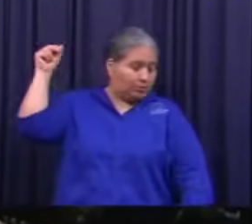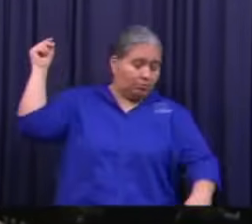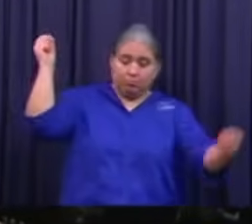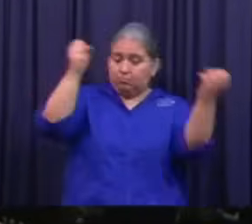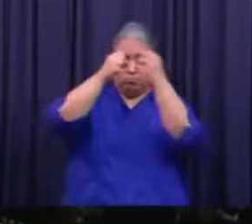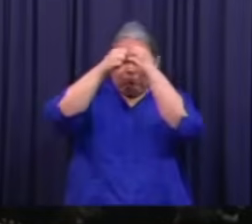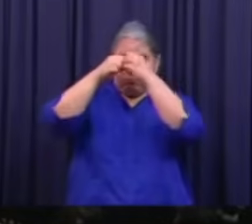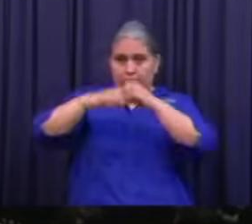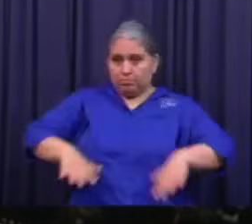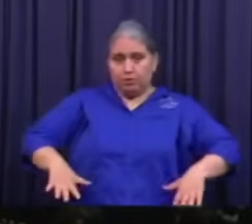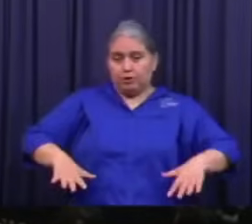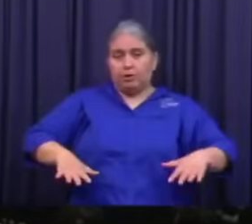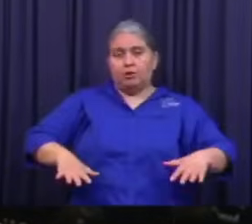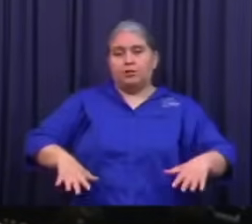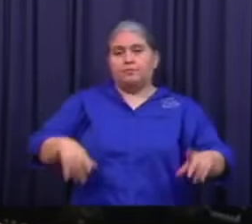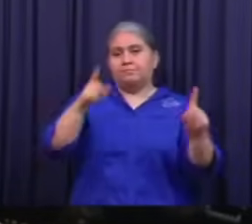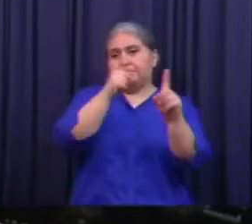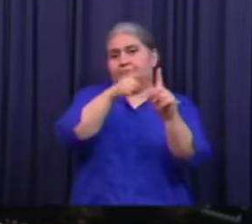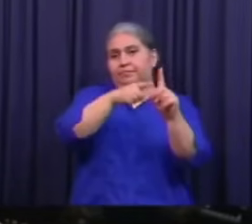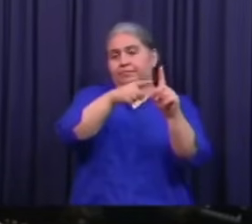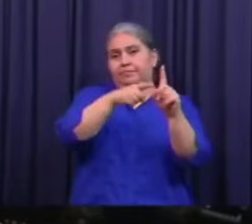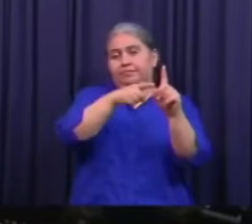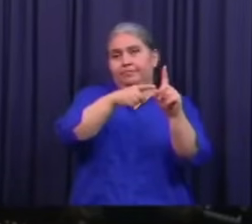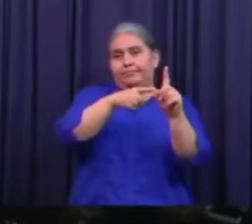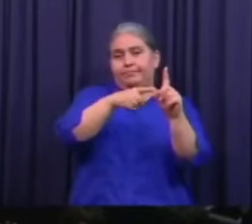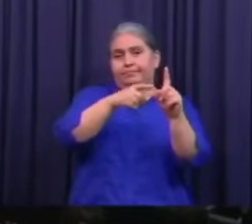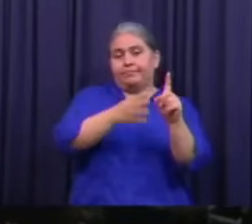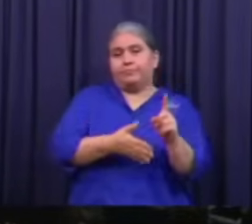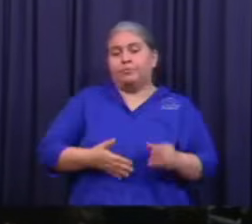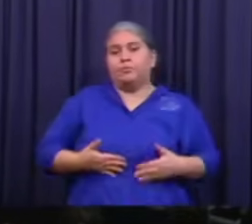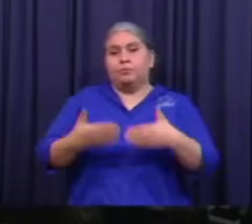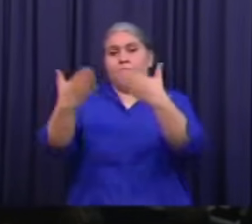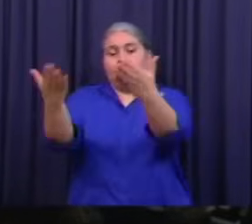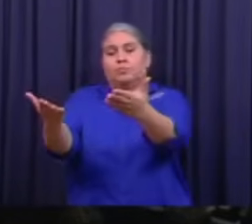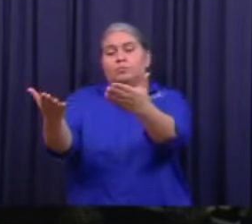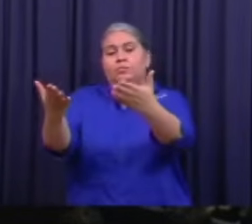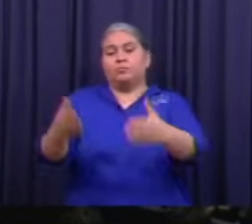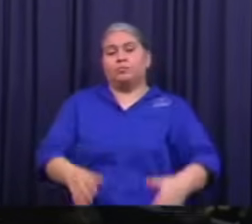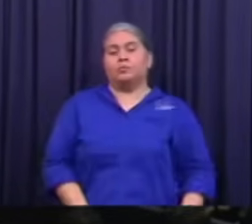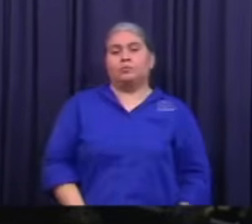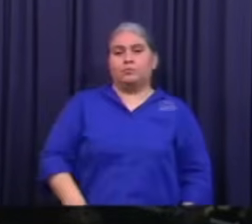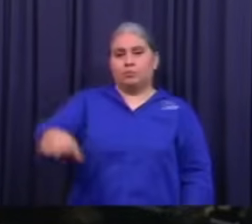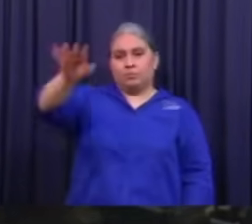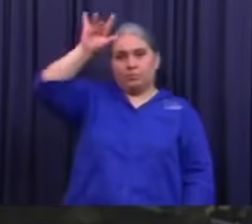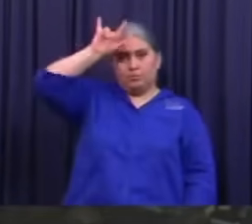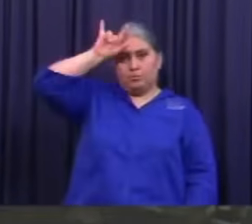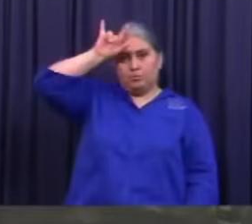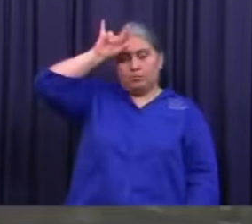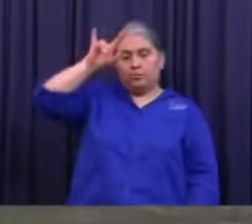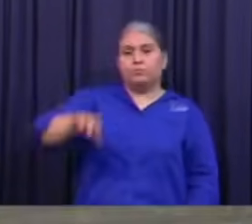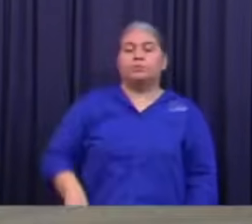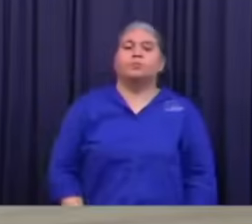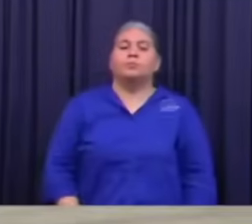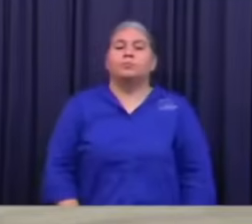hombre y lo entregaron hermano no con gusto lo entregaron